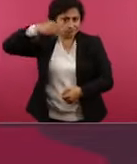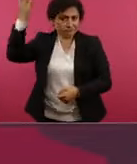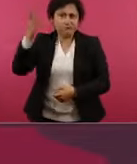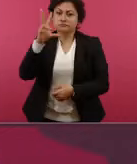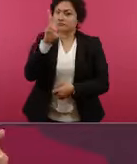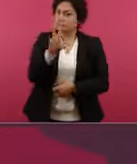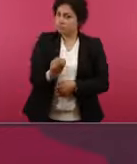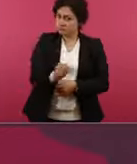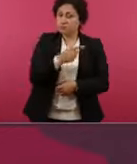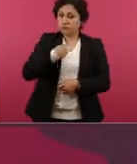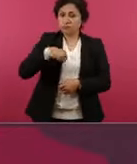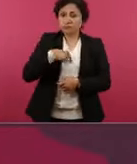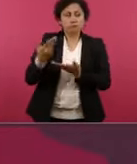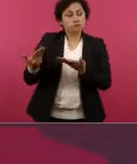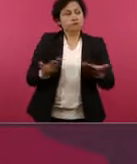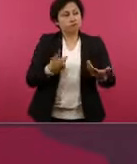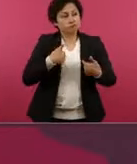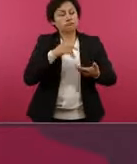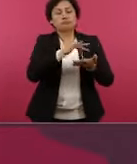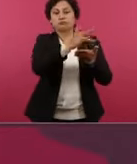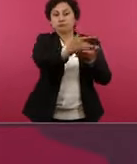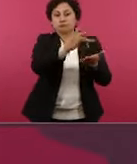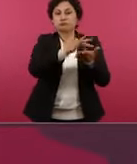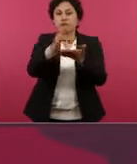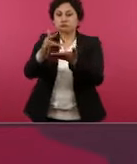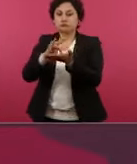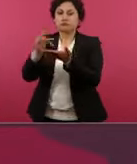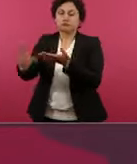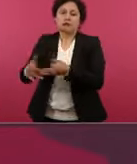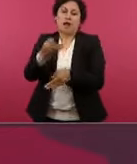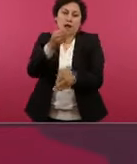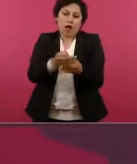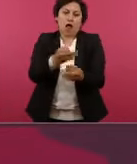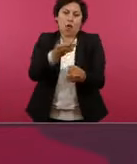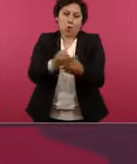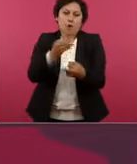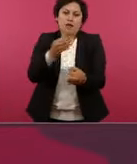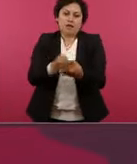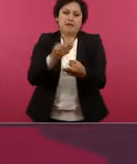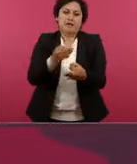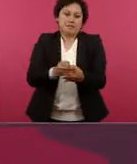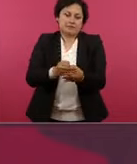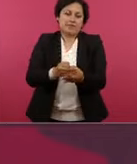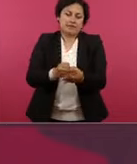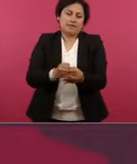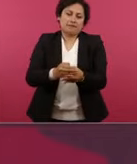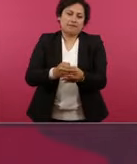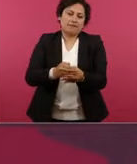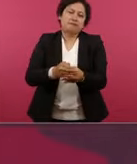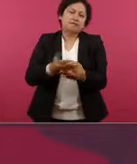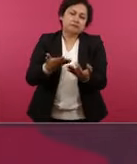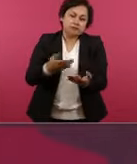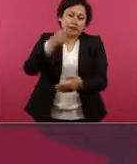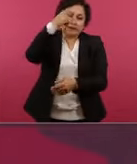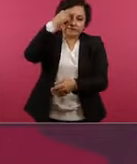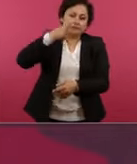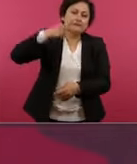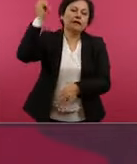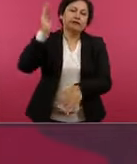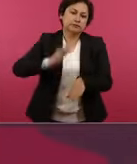Pues ahora ya es relativamente fácil, aún con el bloqueo, conseguir